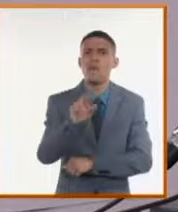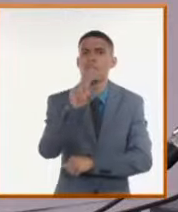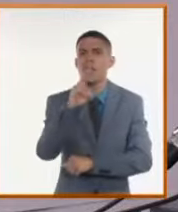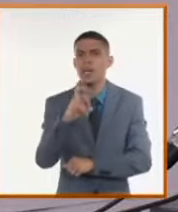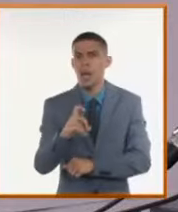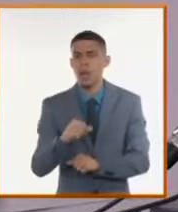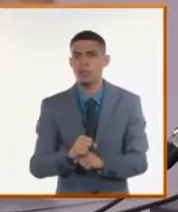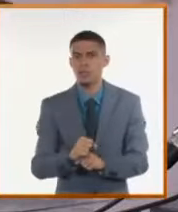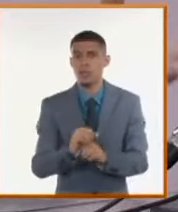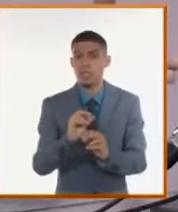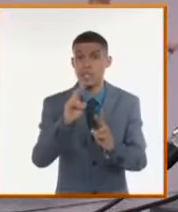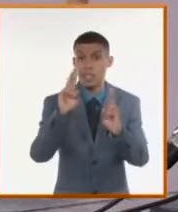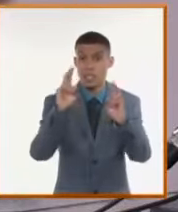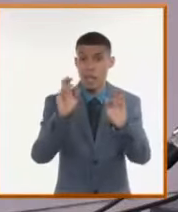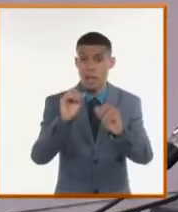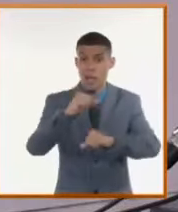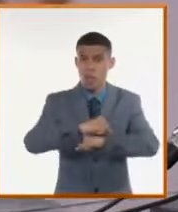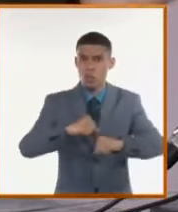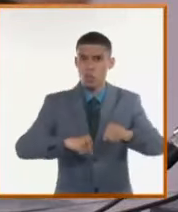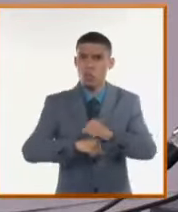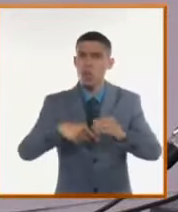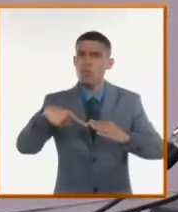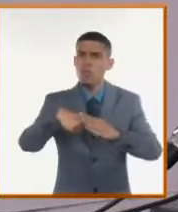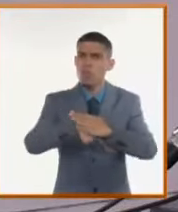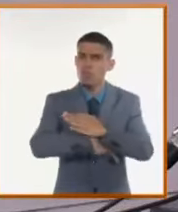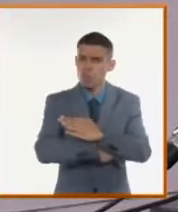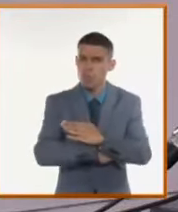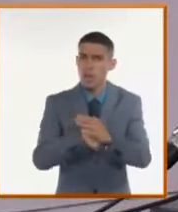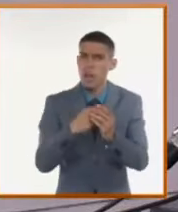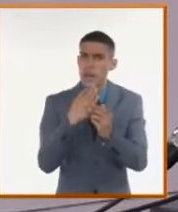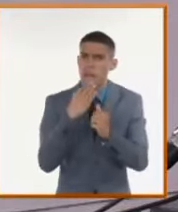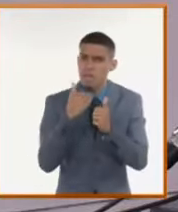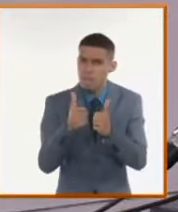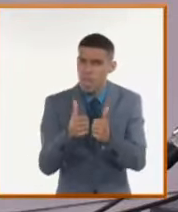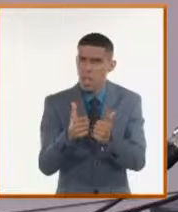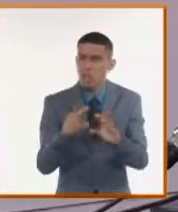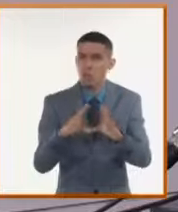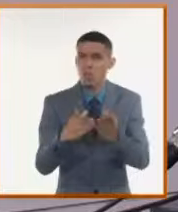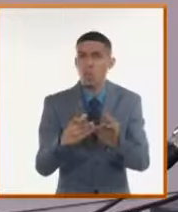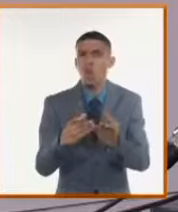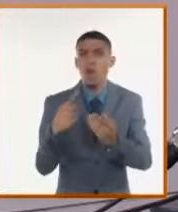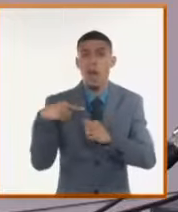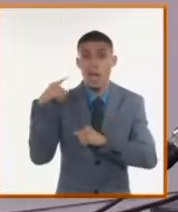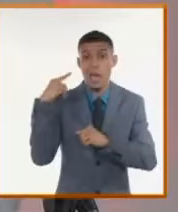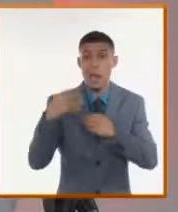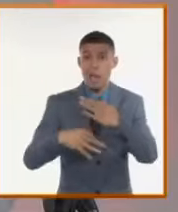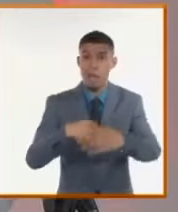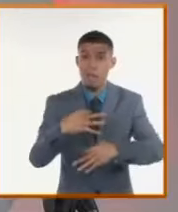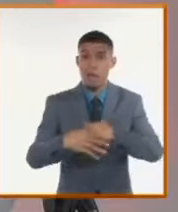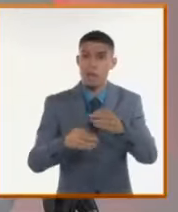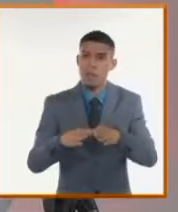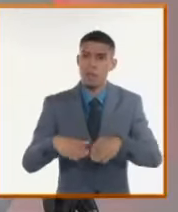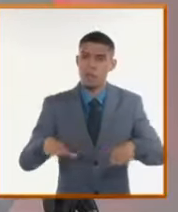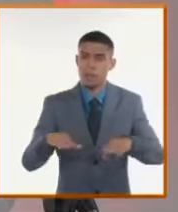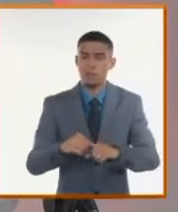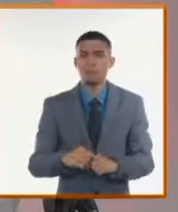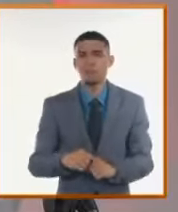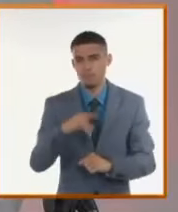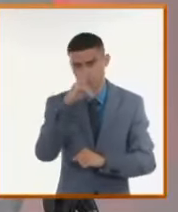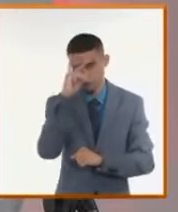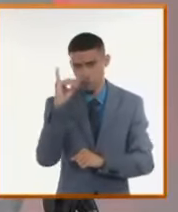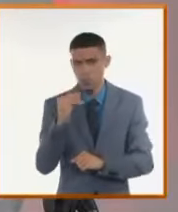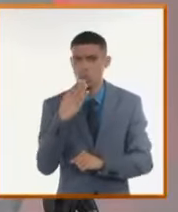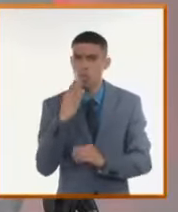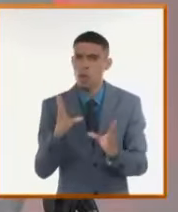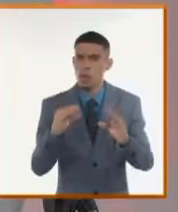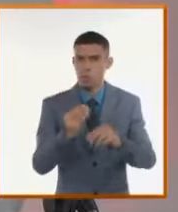tema de la infraestructura general profundizar un poco más a partir de lo que usted nos hablaba en la mesa buenas noches para usted y para todos los tentes que